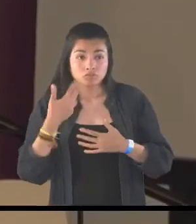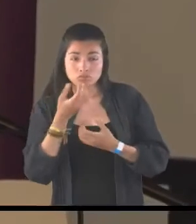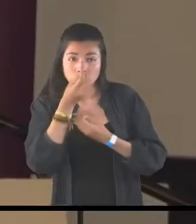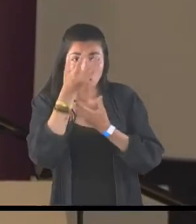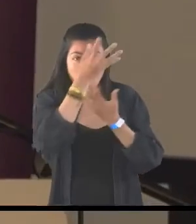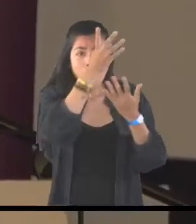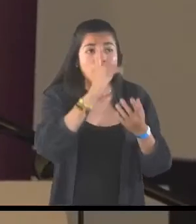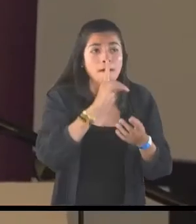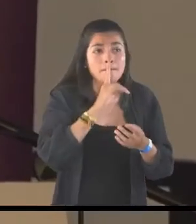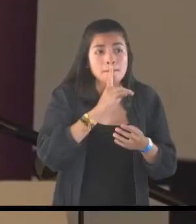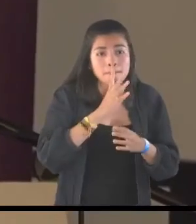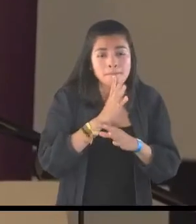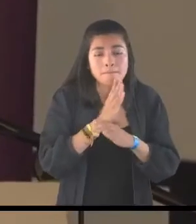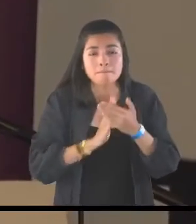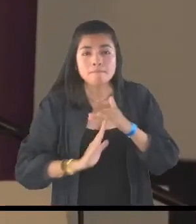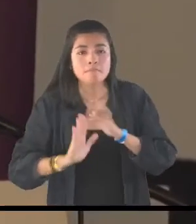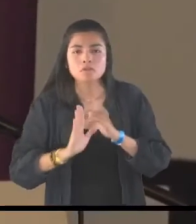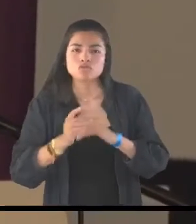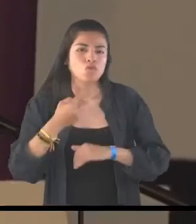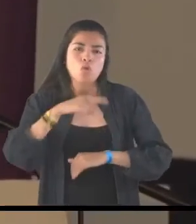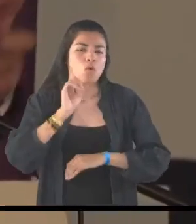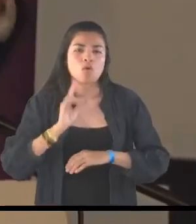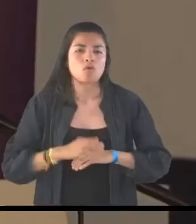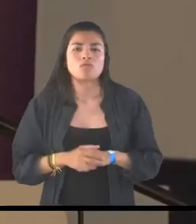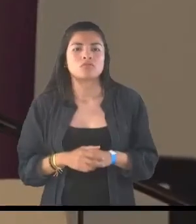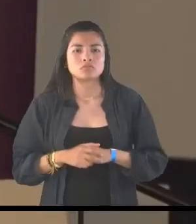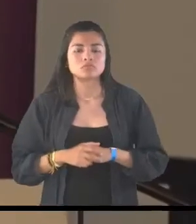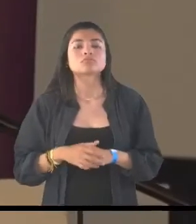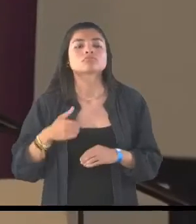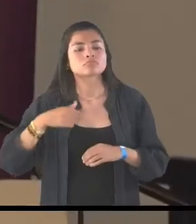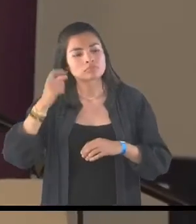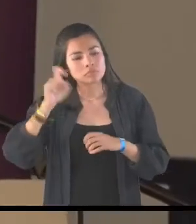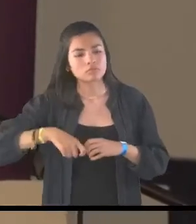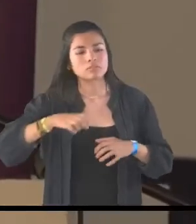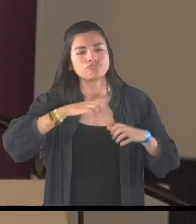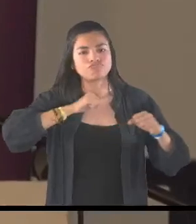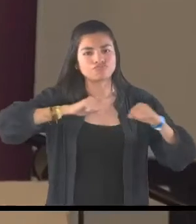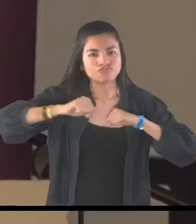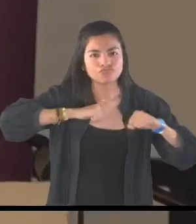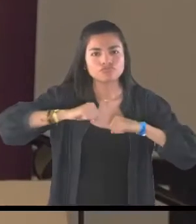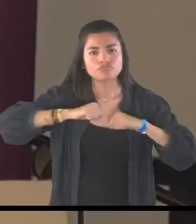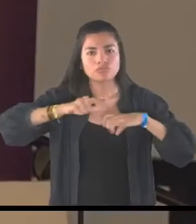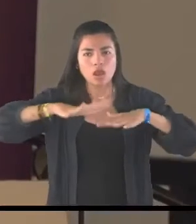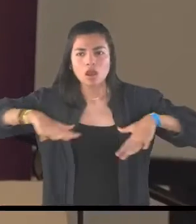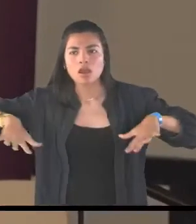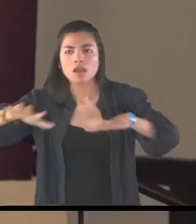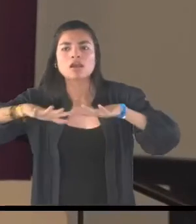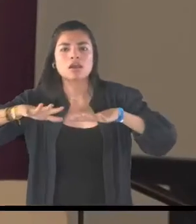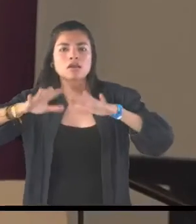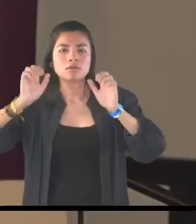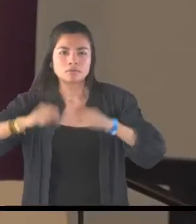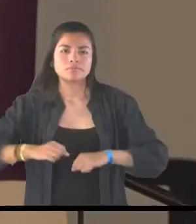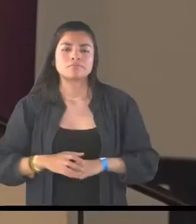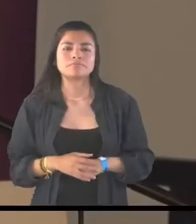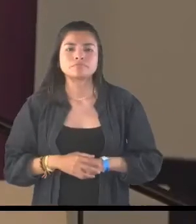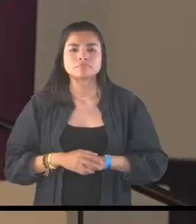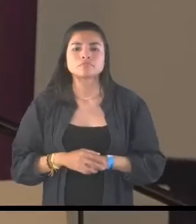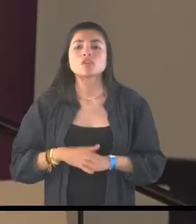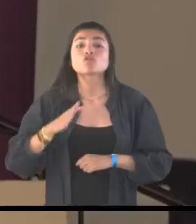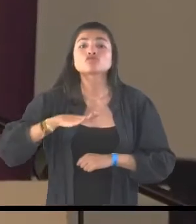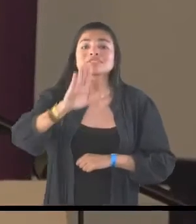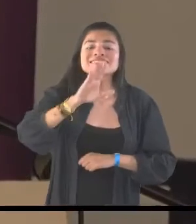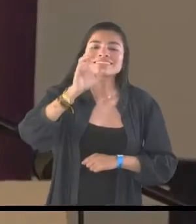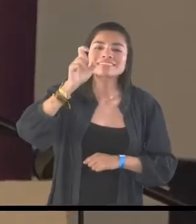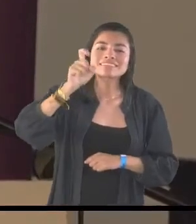anónimos, tenemos que demostrarlo haciendo que las cosas en el territorio pasen y se declaren en modo constituyente. Ustedes tienen que